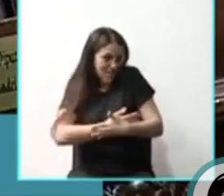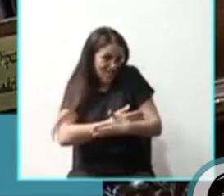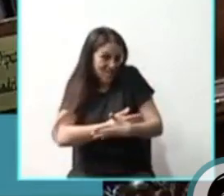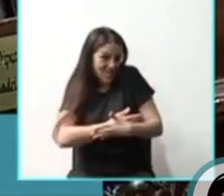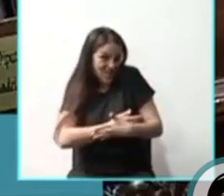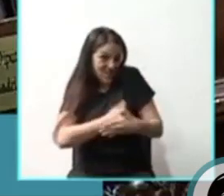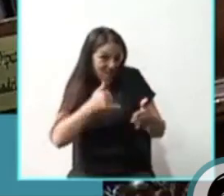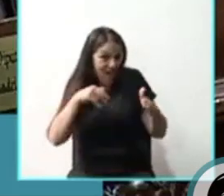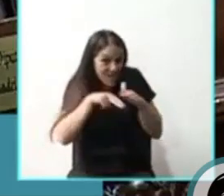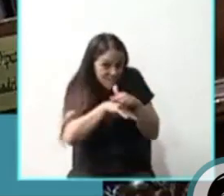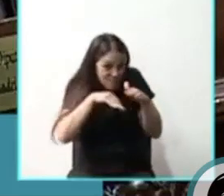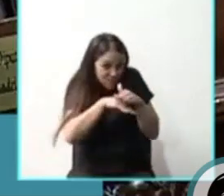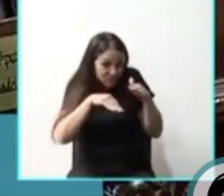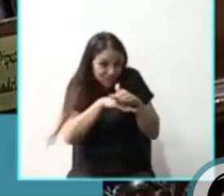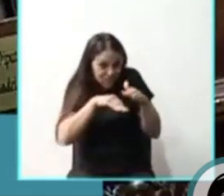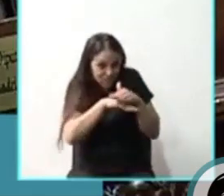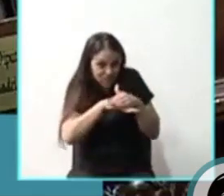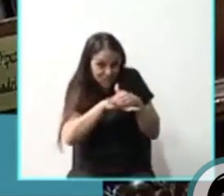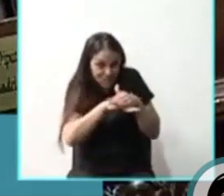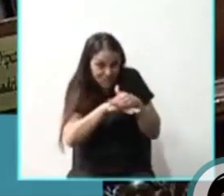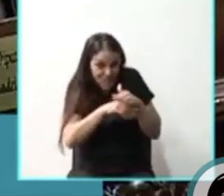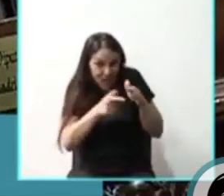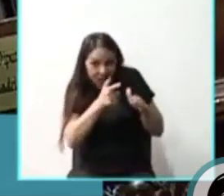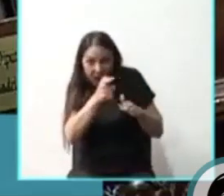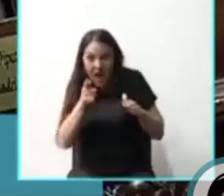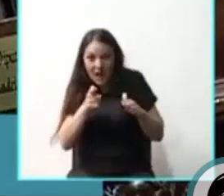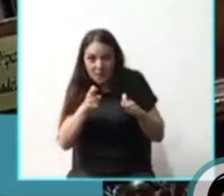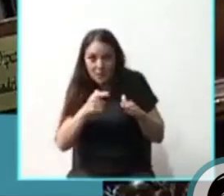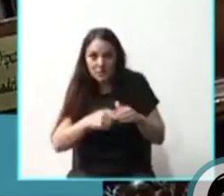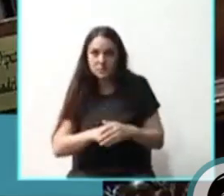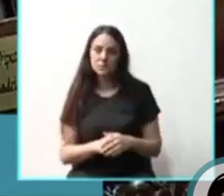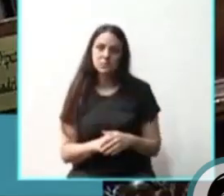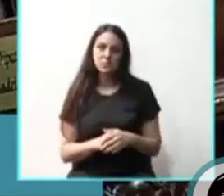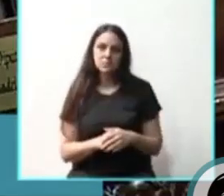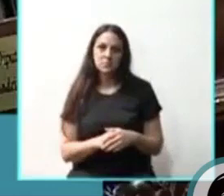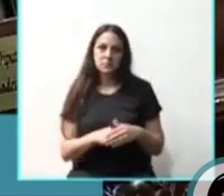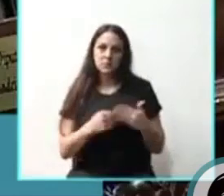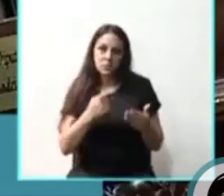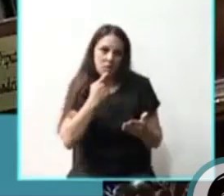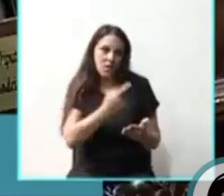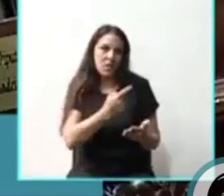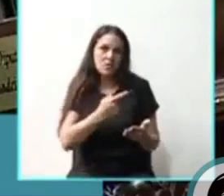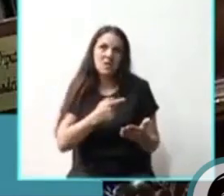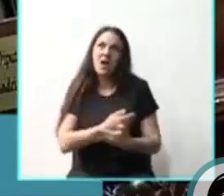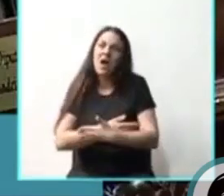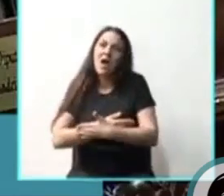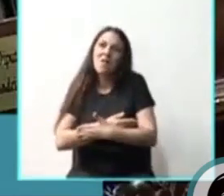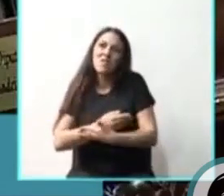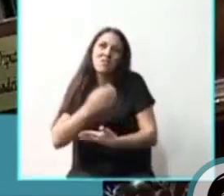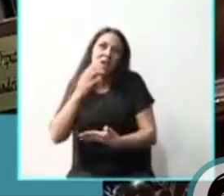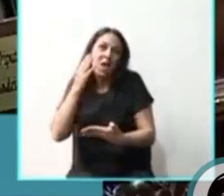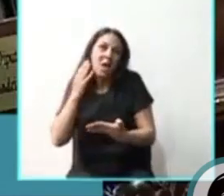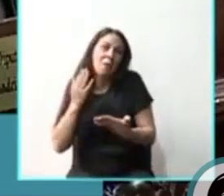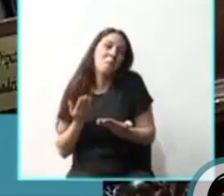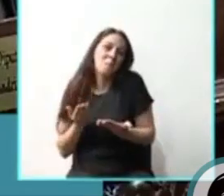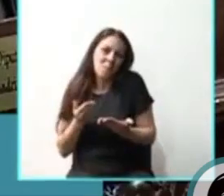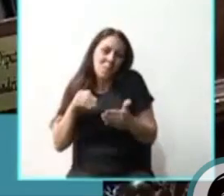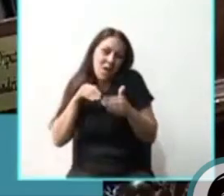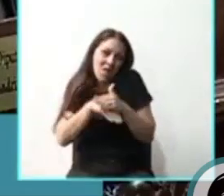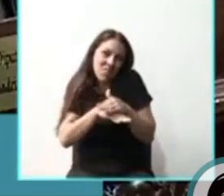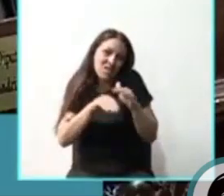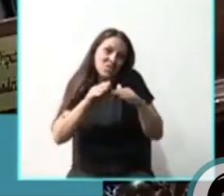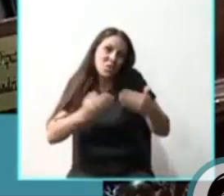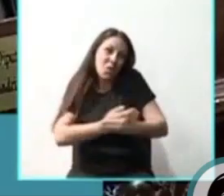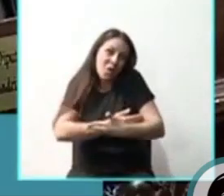los sacaban por todos los medios mostraban eso la usan como escudo tenía armas en su